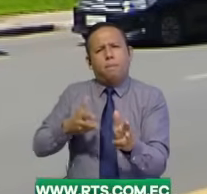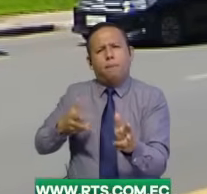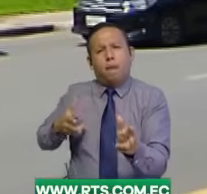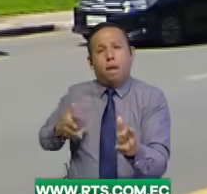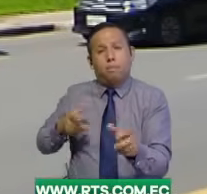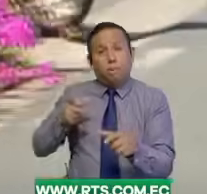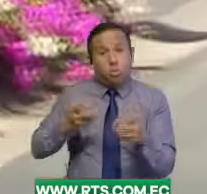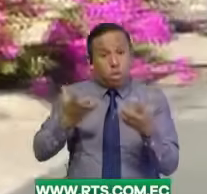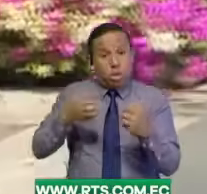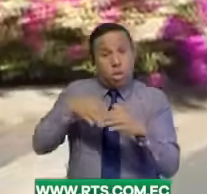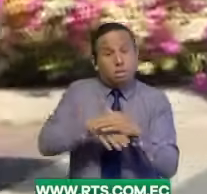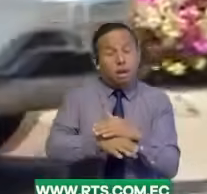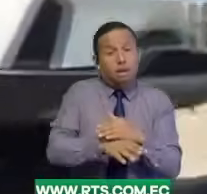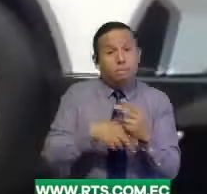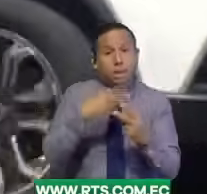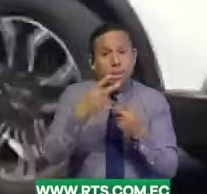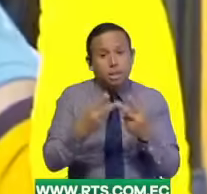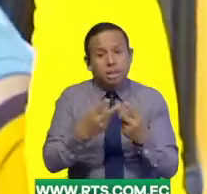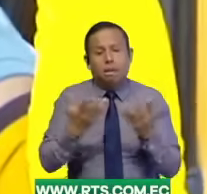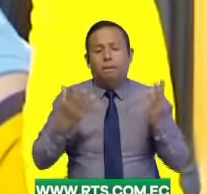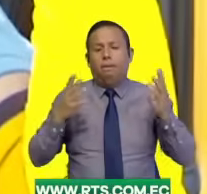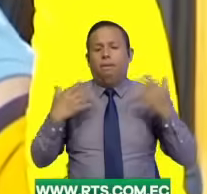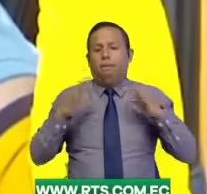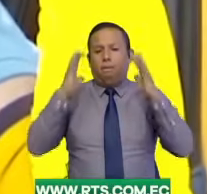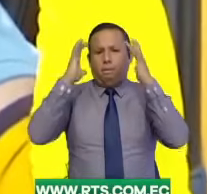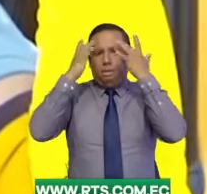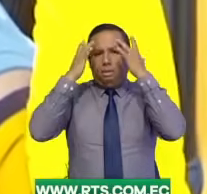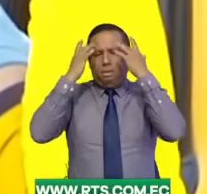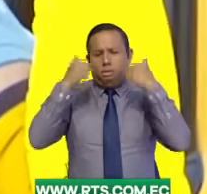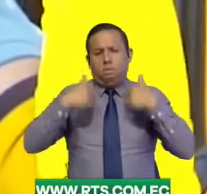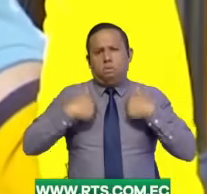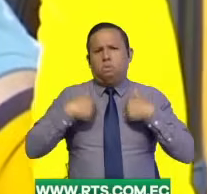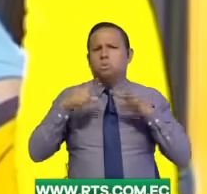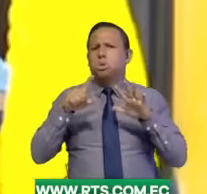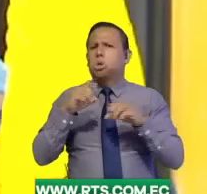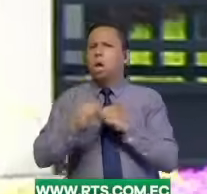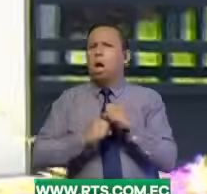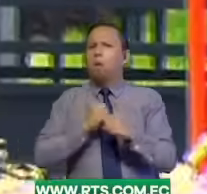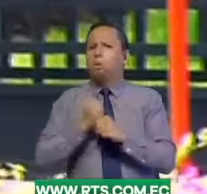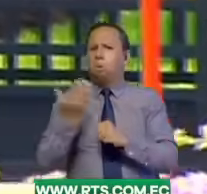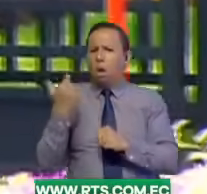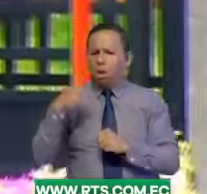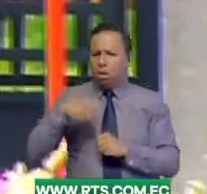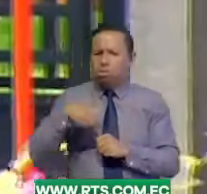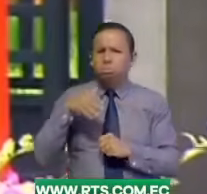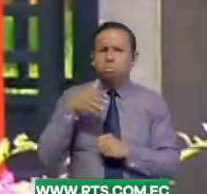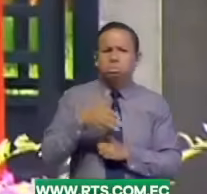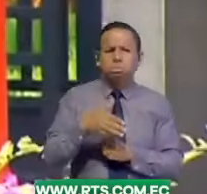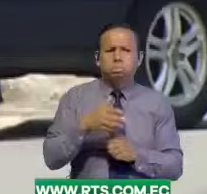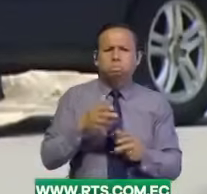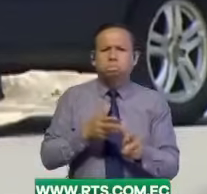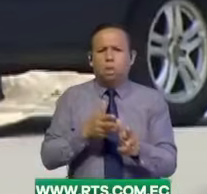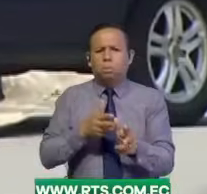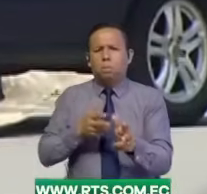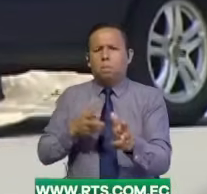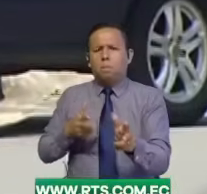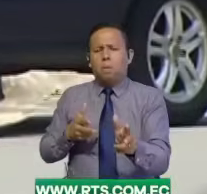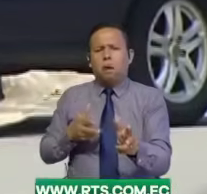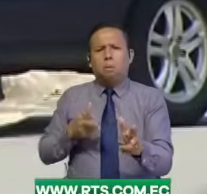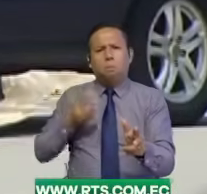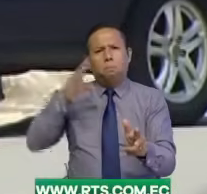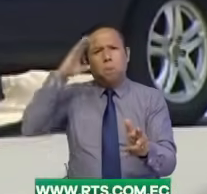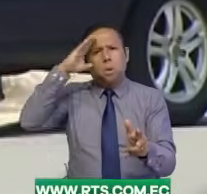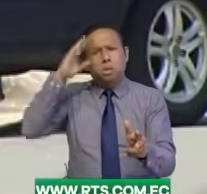visitantes. También la psicosis. Yo tengo ya 6 años por aquí y no. Cuando se hace columna no se ve totalmente la policía.